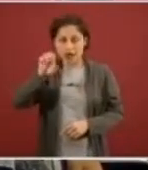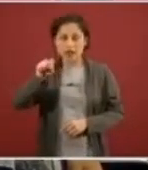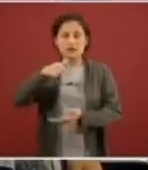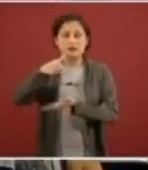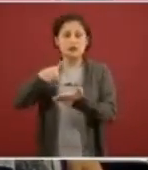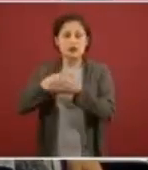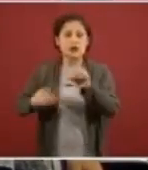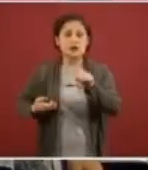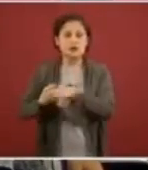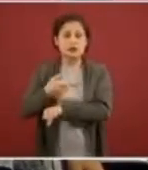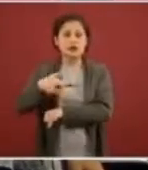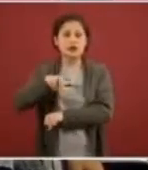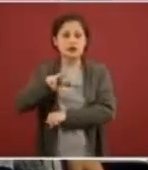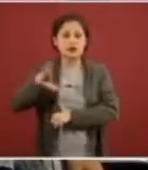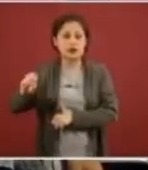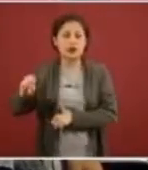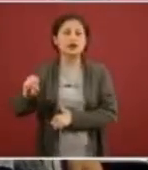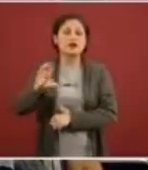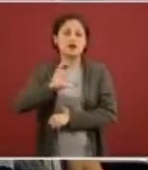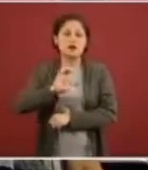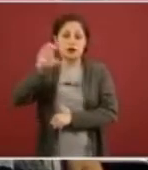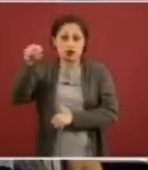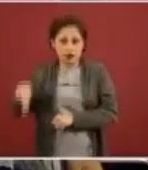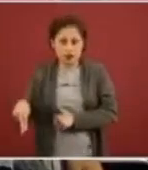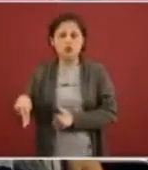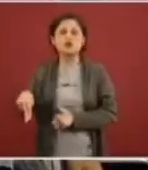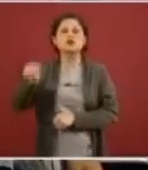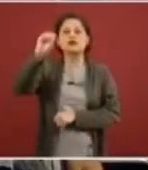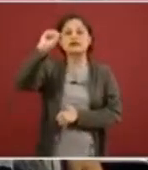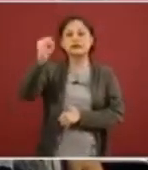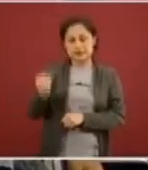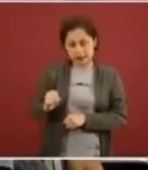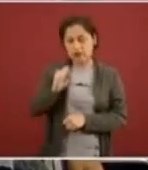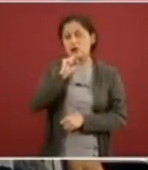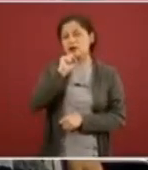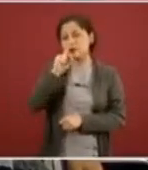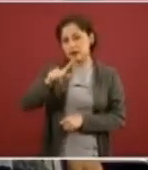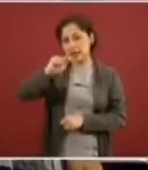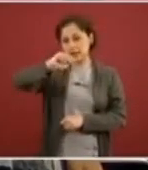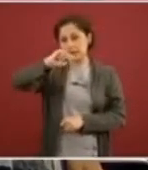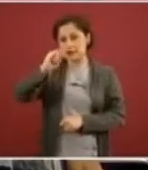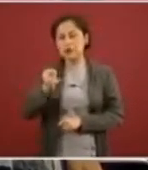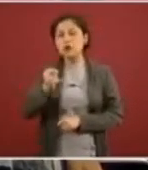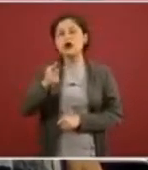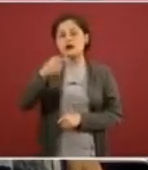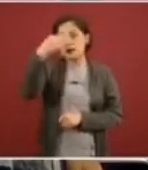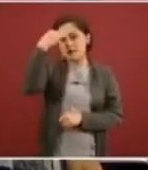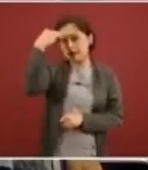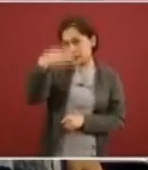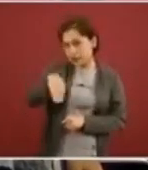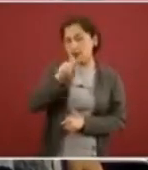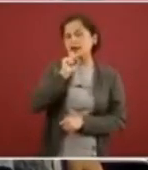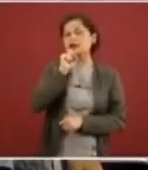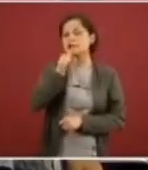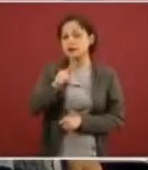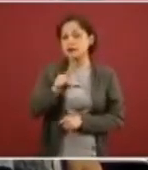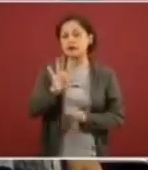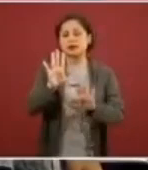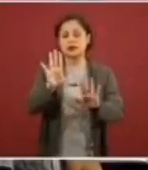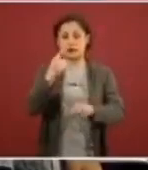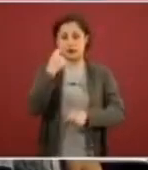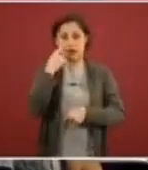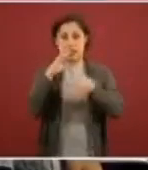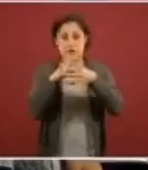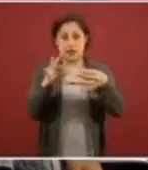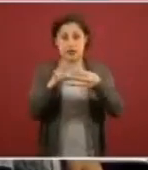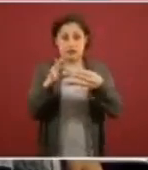es el caso de Culiacán, Sinaloa, y definitivamente es el caso de Tijuana y Mexicali. Aclaro específicamente